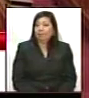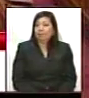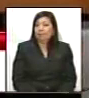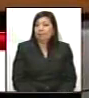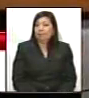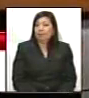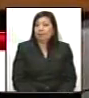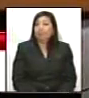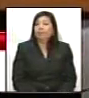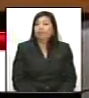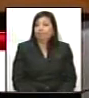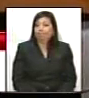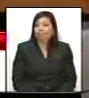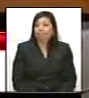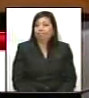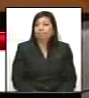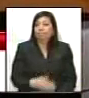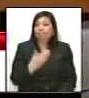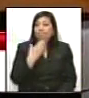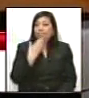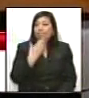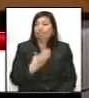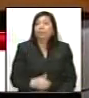y gracias presidente